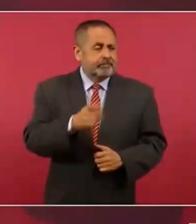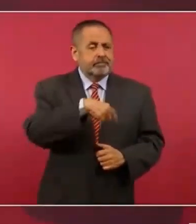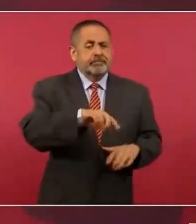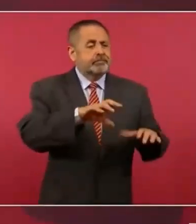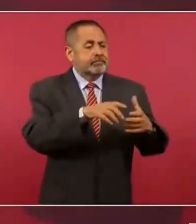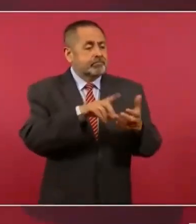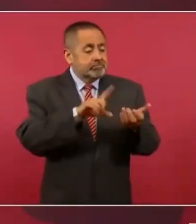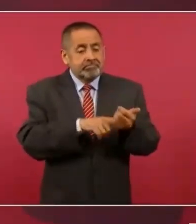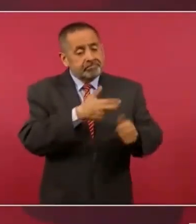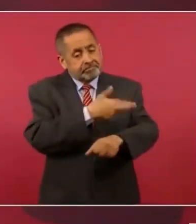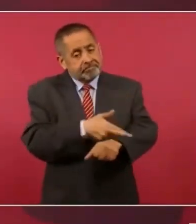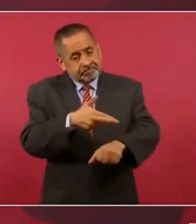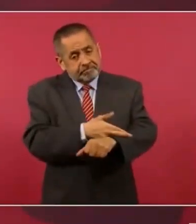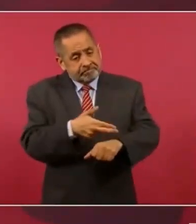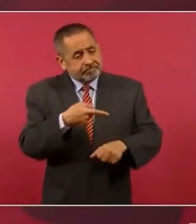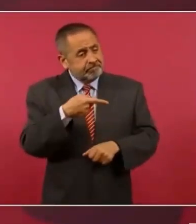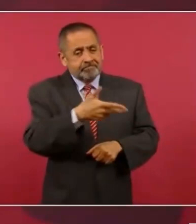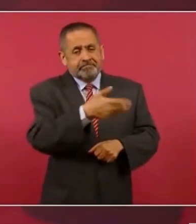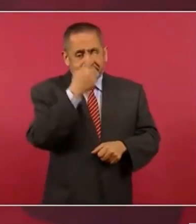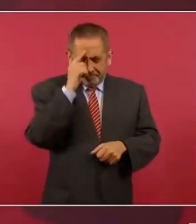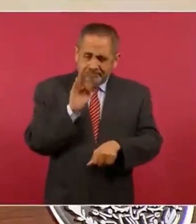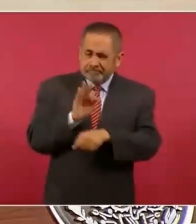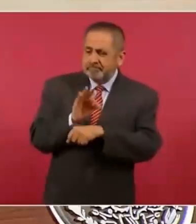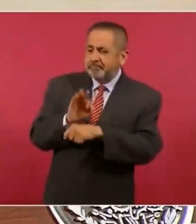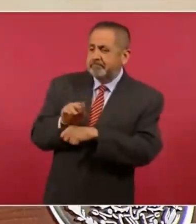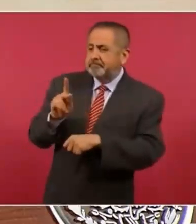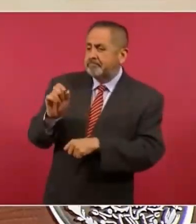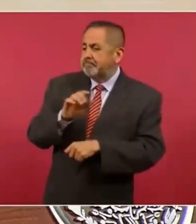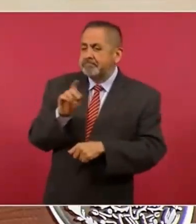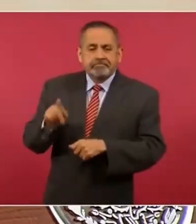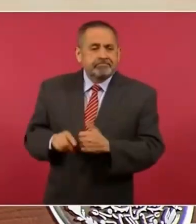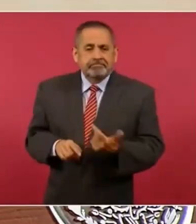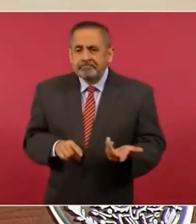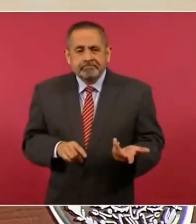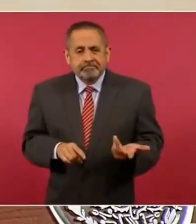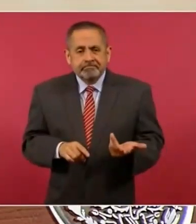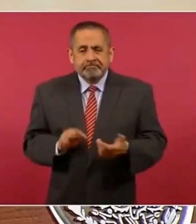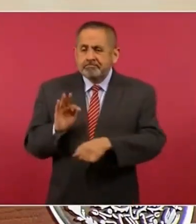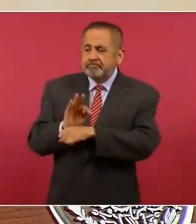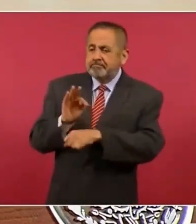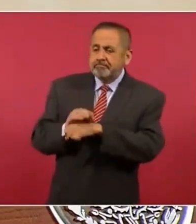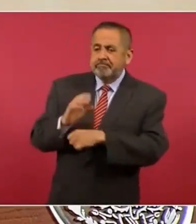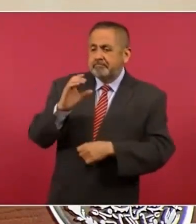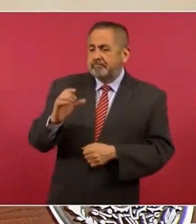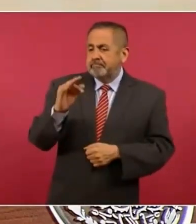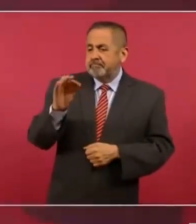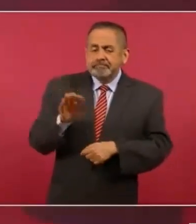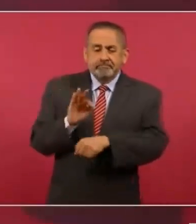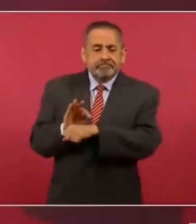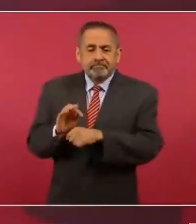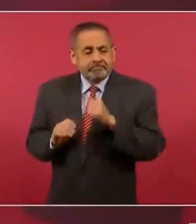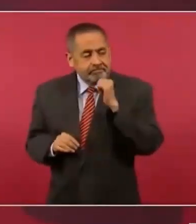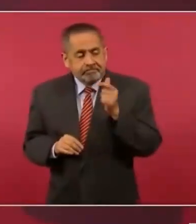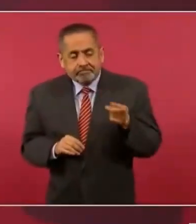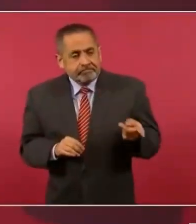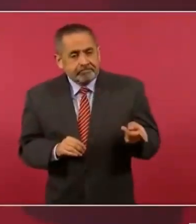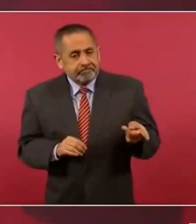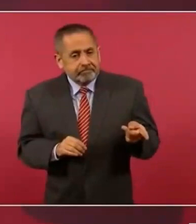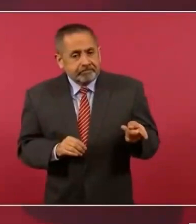se hacía para proteger a Pemex, para proteger a la Comisión Federal de Electricidad,